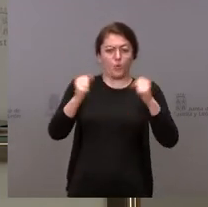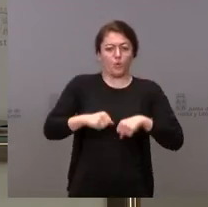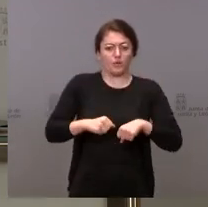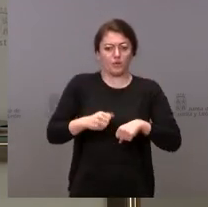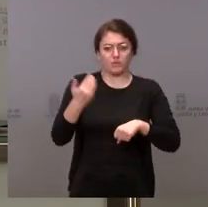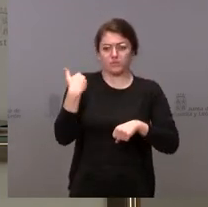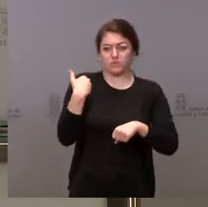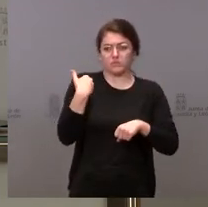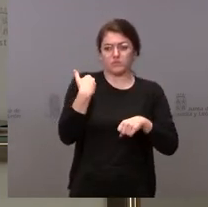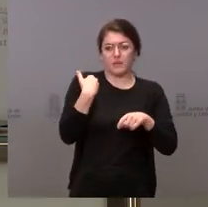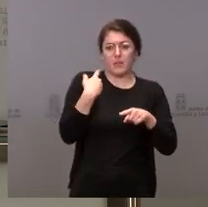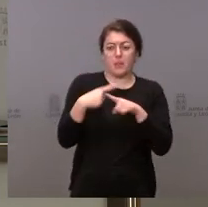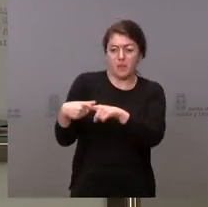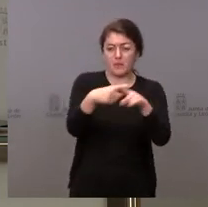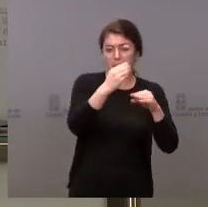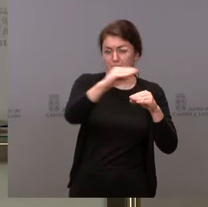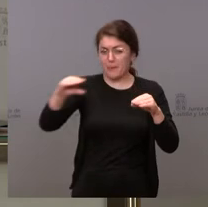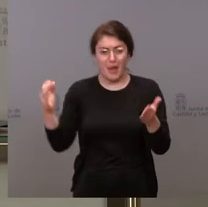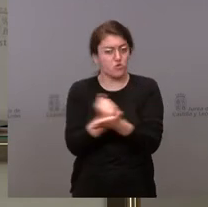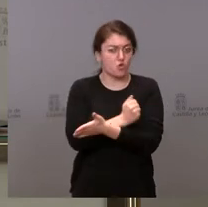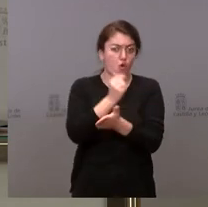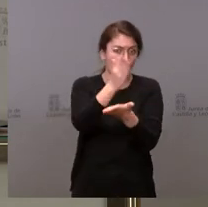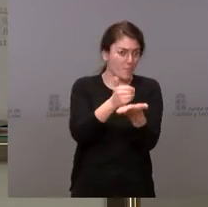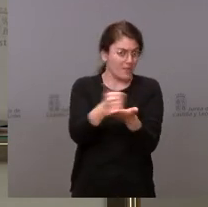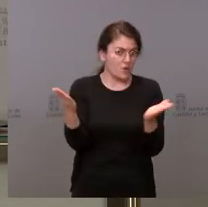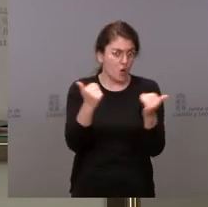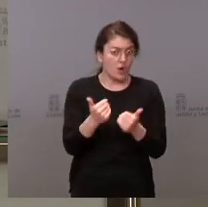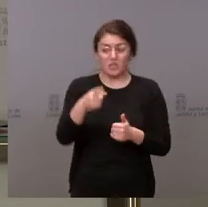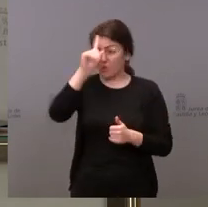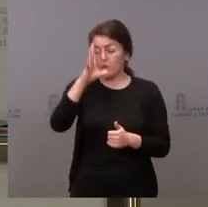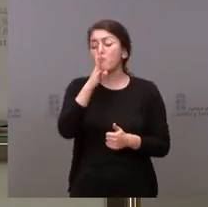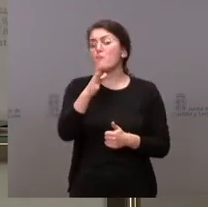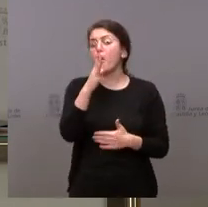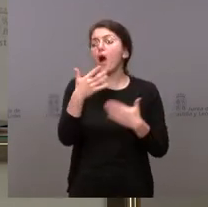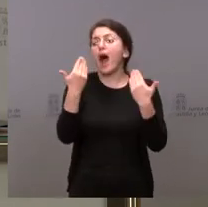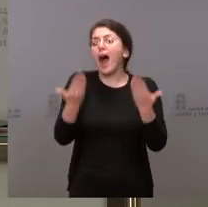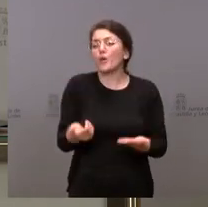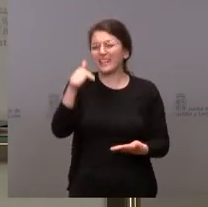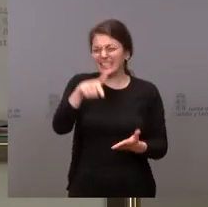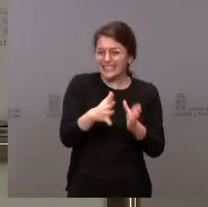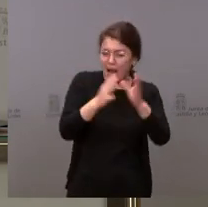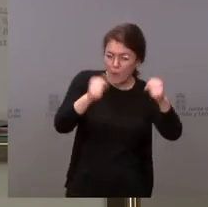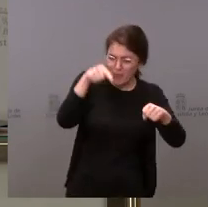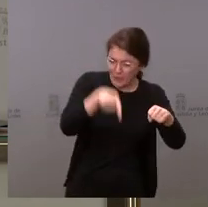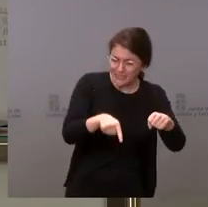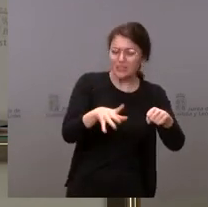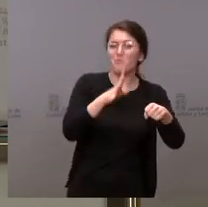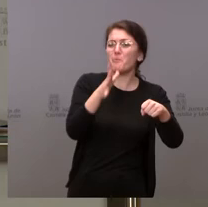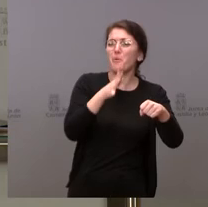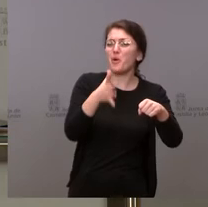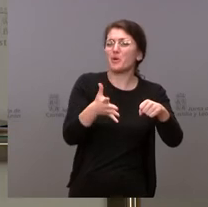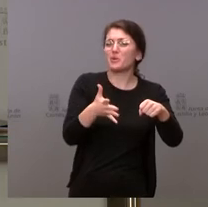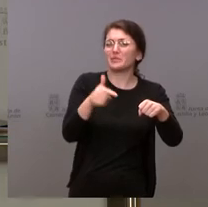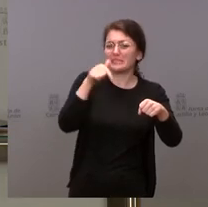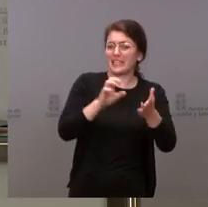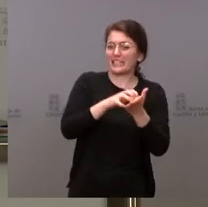para todas las comunidades autónomas no sé cuál es el motivo especial por el cual es este acuerdo y no otros en los que pues castilla y